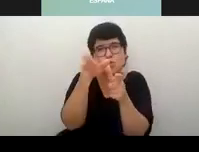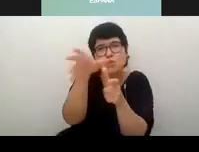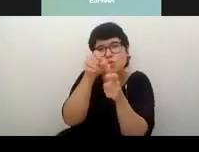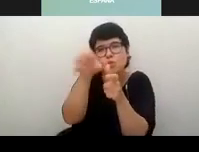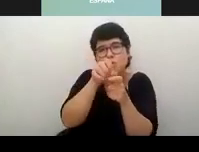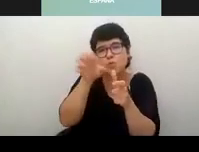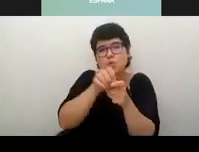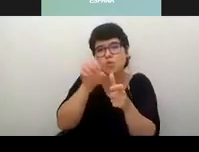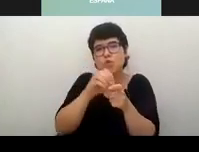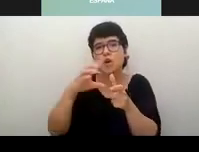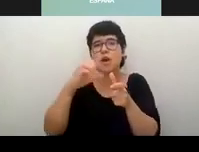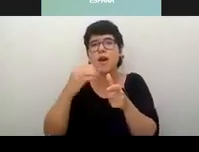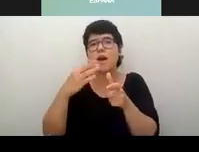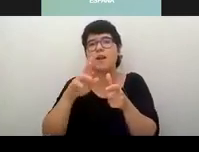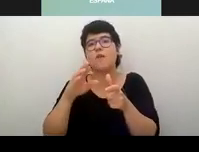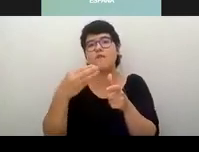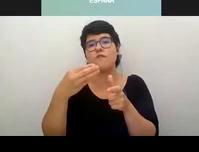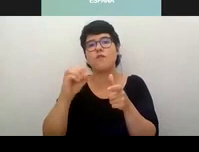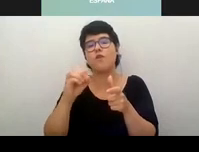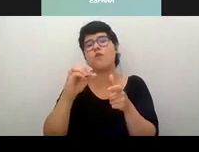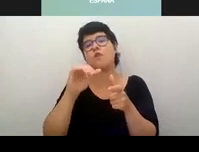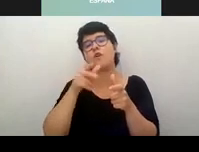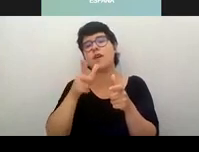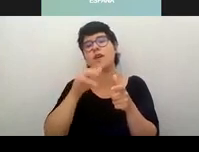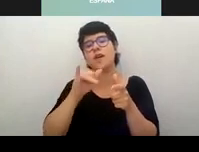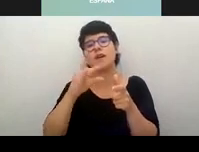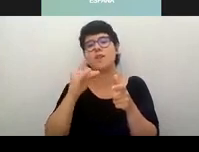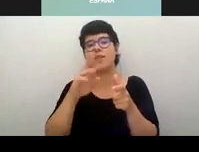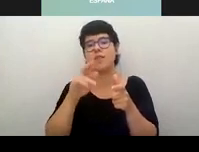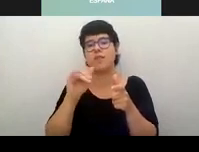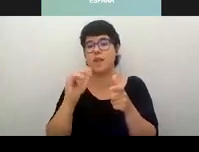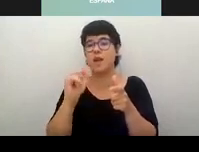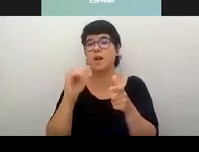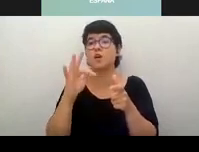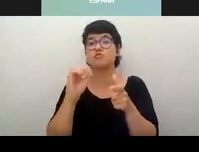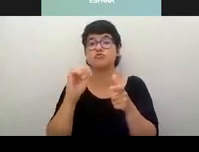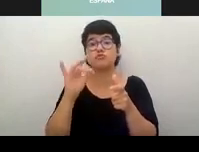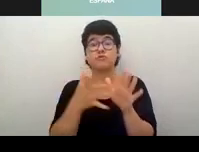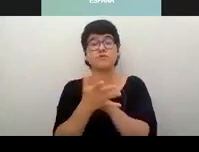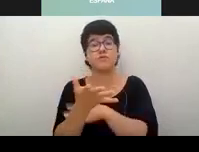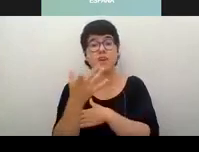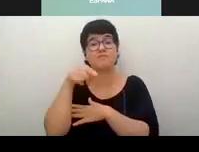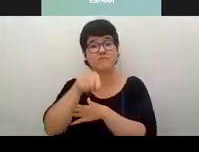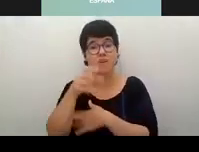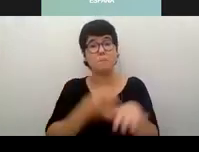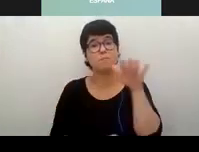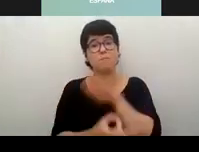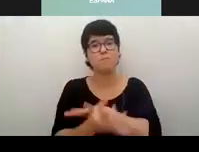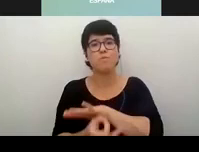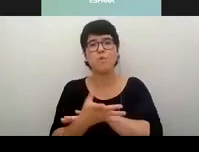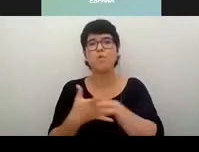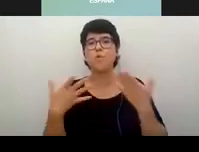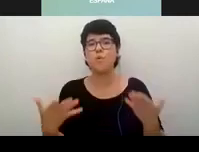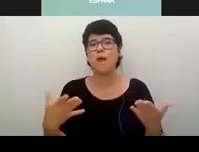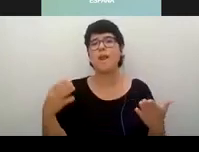metabolizarlos hacia energía pura, bueno, hacen una función que nosotros también hacemos, que es la producción de ácido